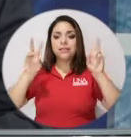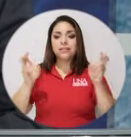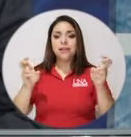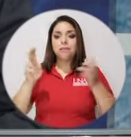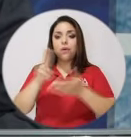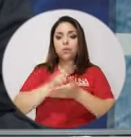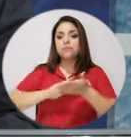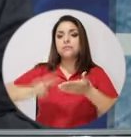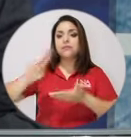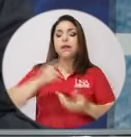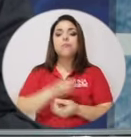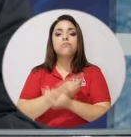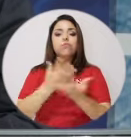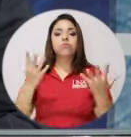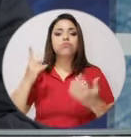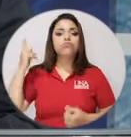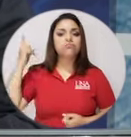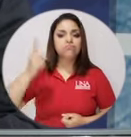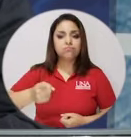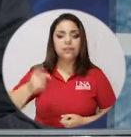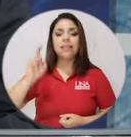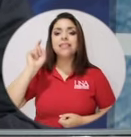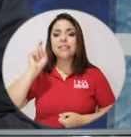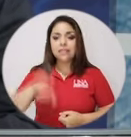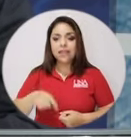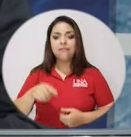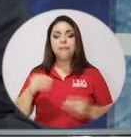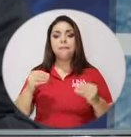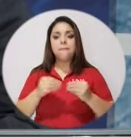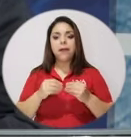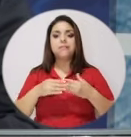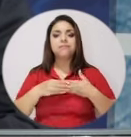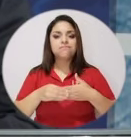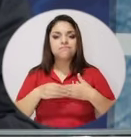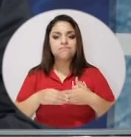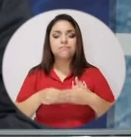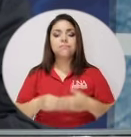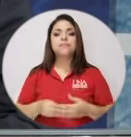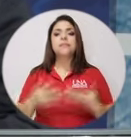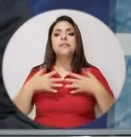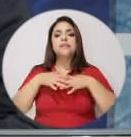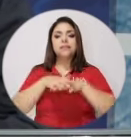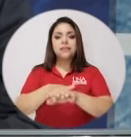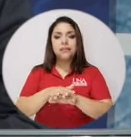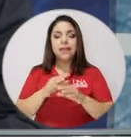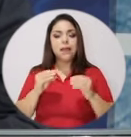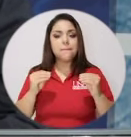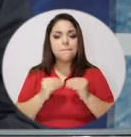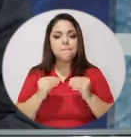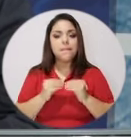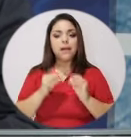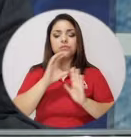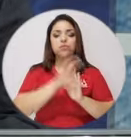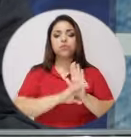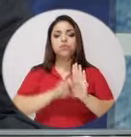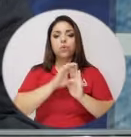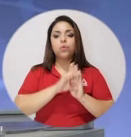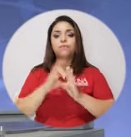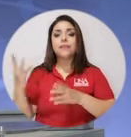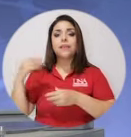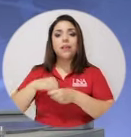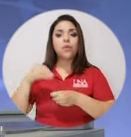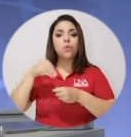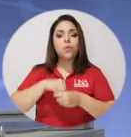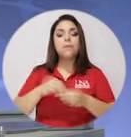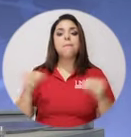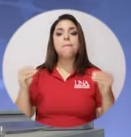la universidad pública, obligatoriamente tiene que pasar por ser más flexible, por integrar más los currículos, por